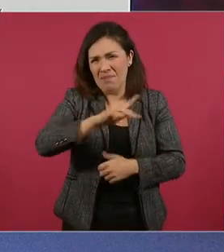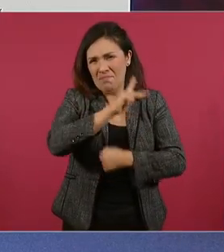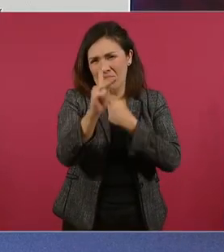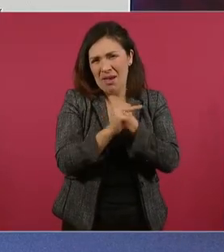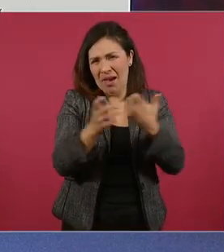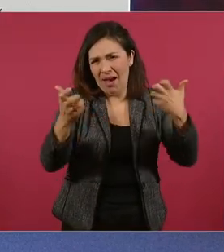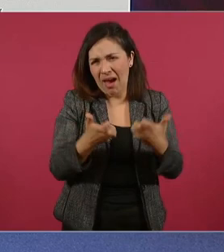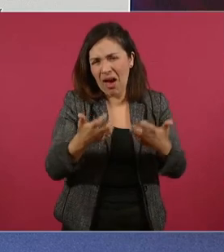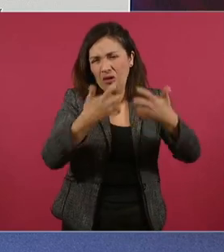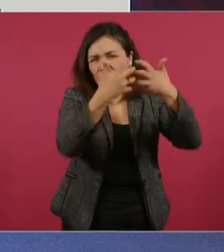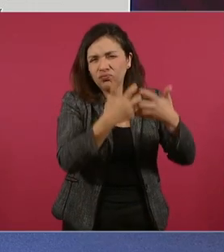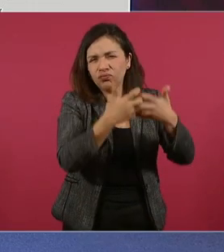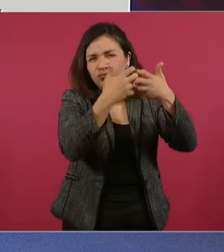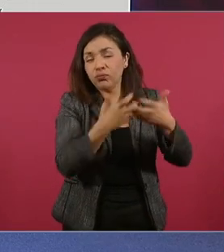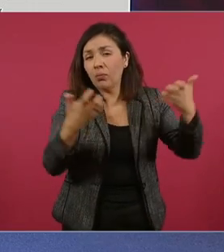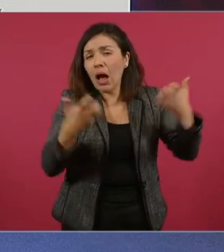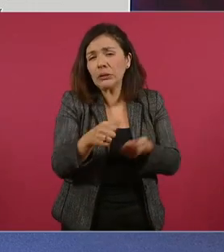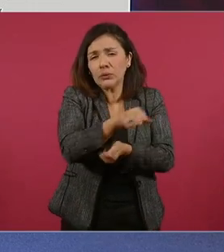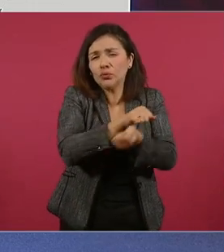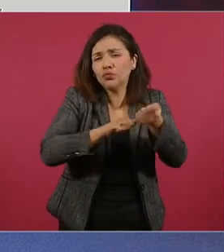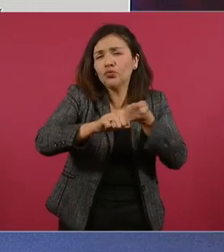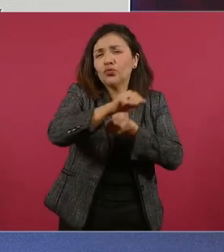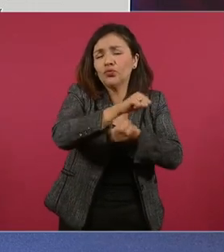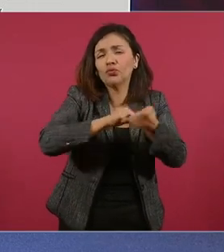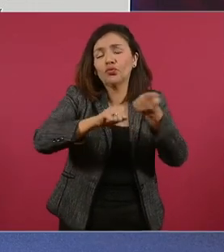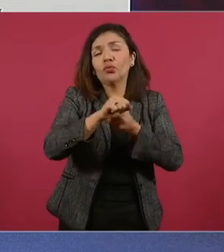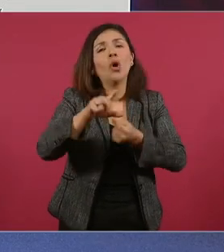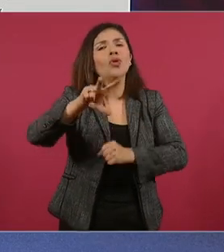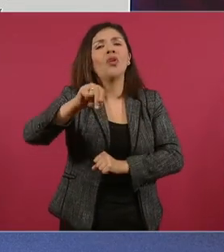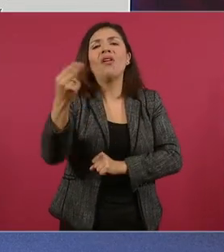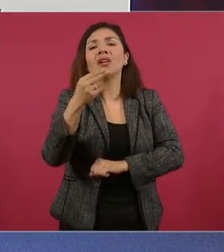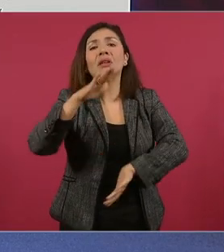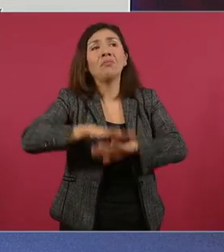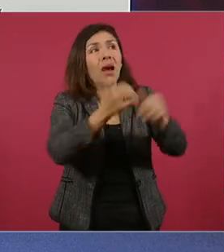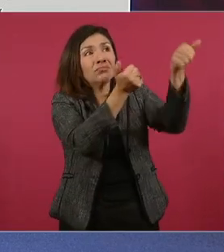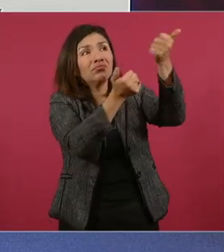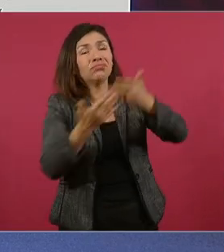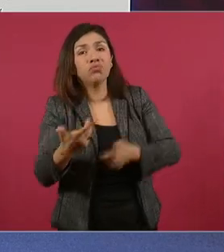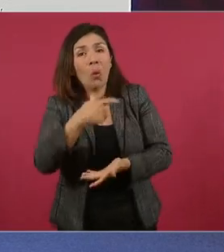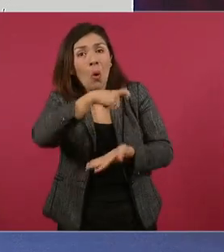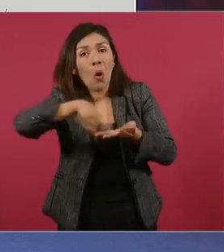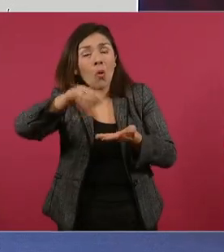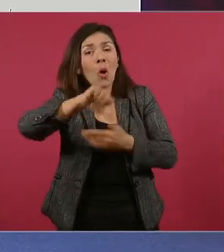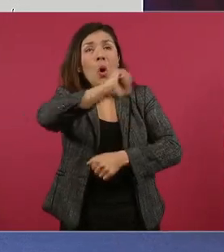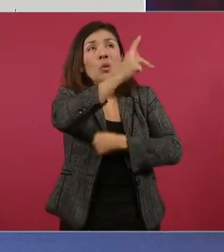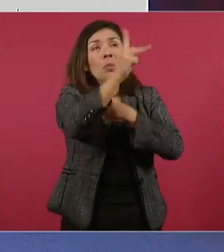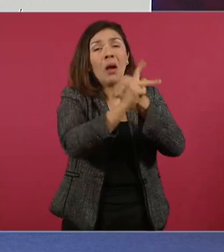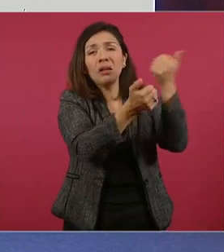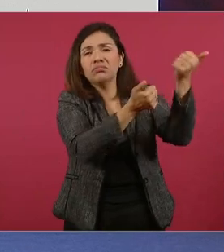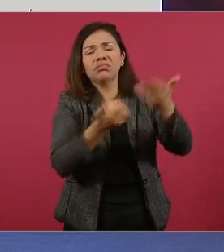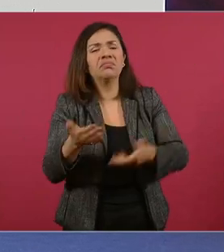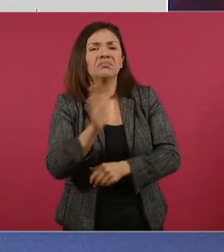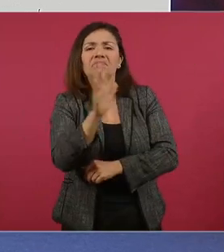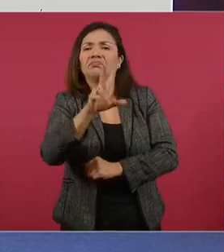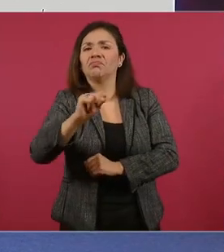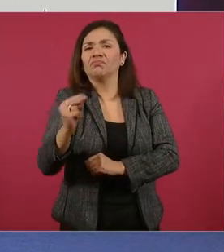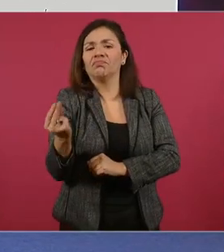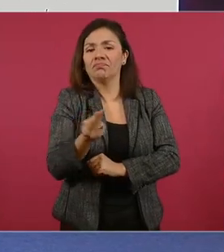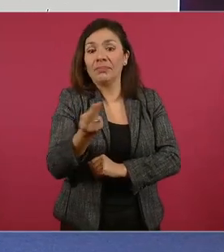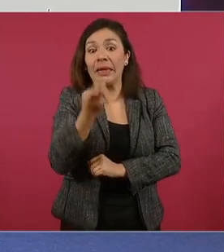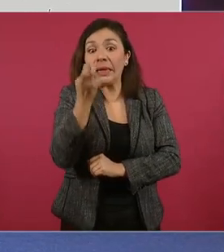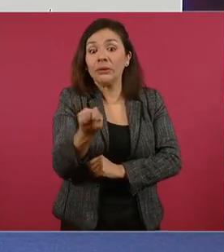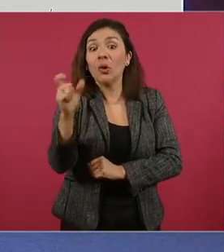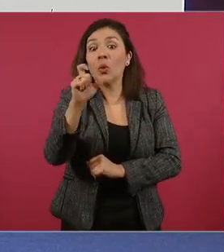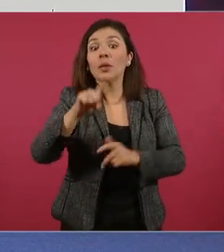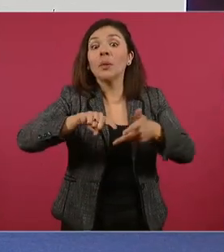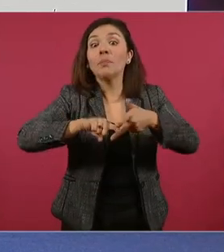país se va a refinar y ya no va a haber necesidad de comprar gasolinas al extranjero a partir de